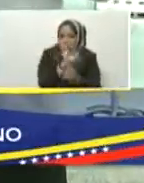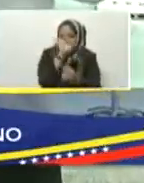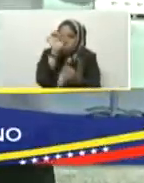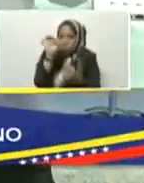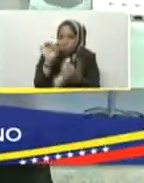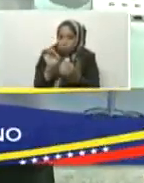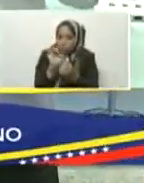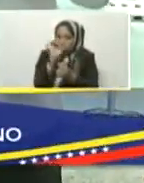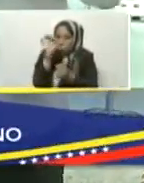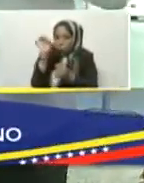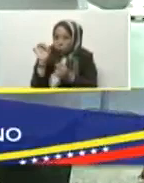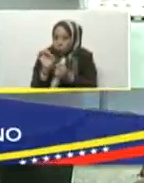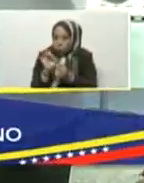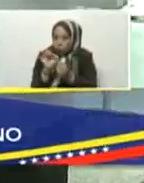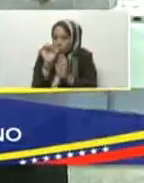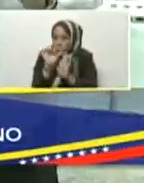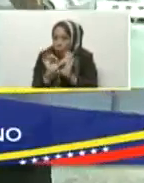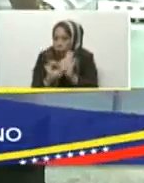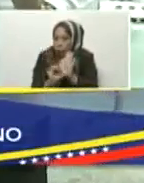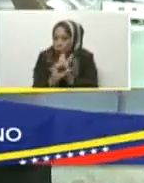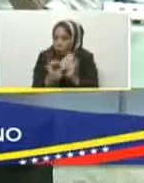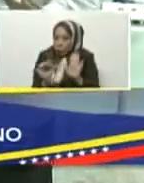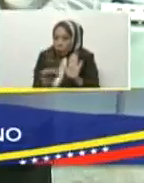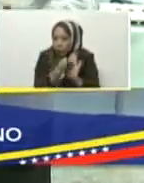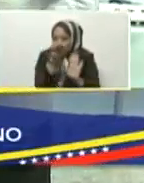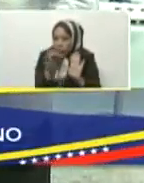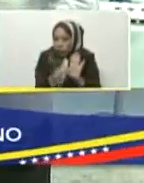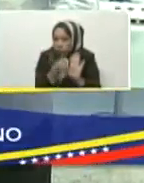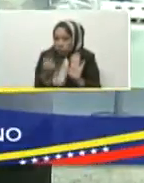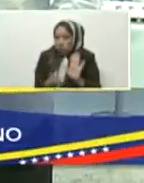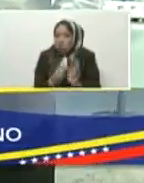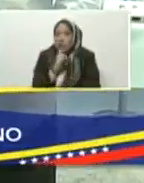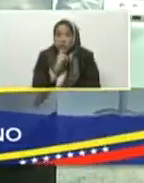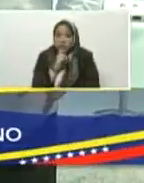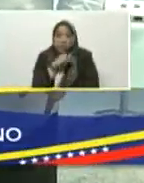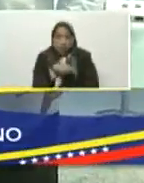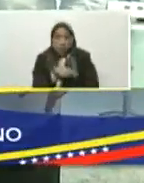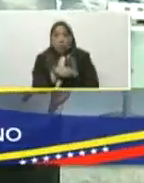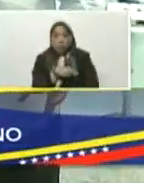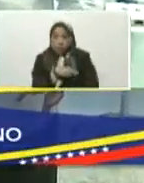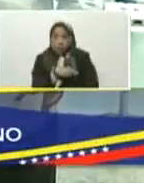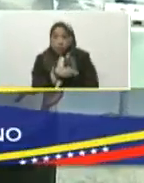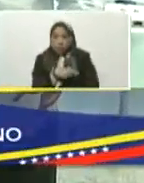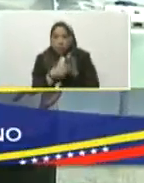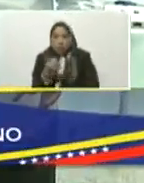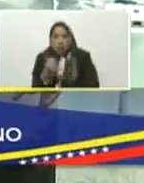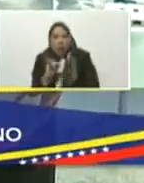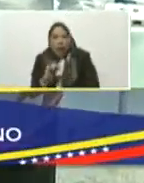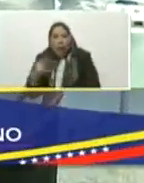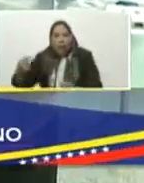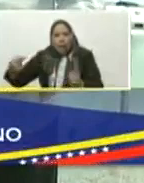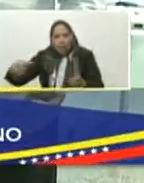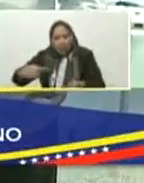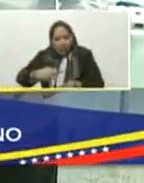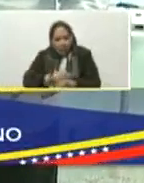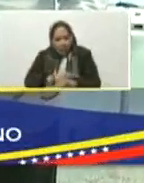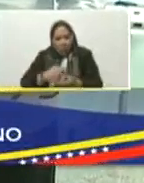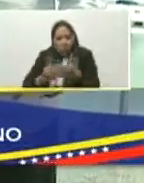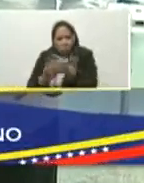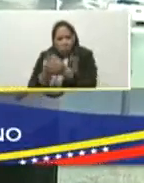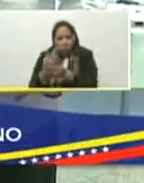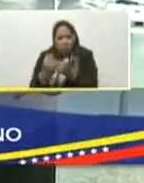lo lleva y lo recupera. Eso es lo más difícil. Ahora, la jeringa, ¡ah!, los